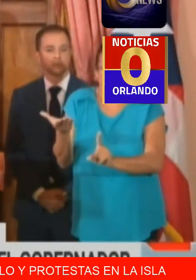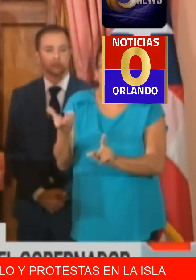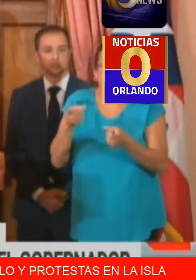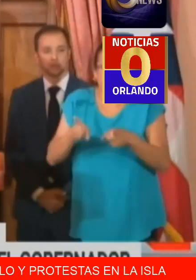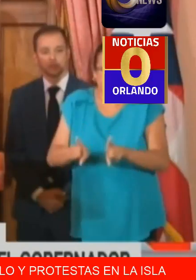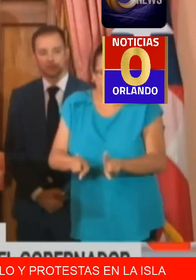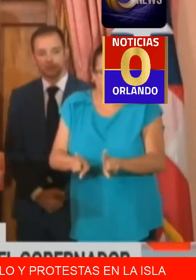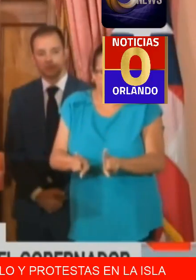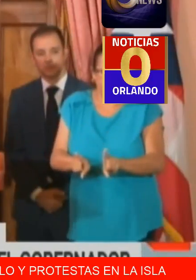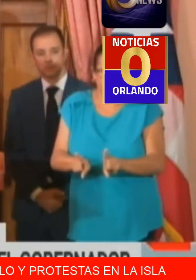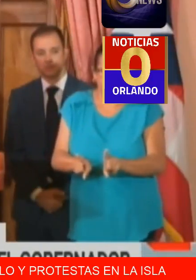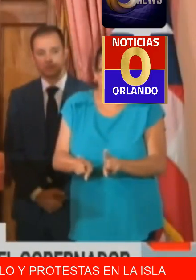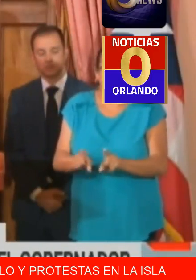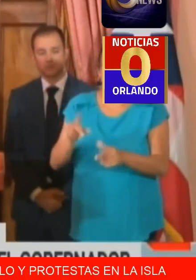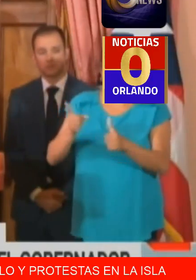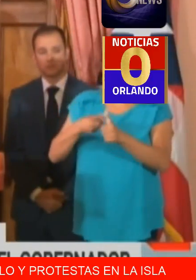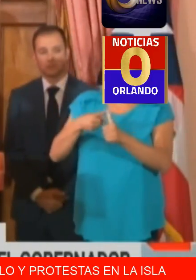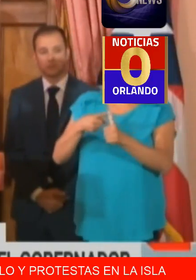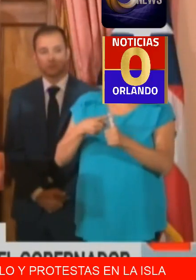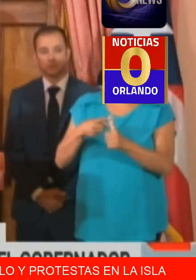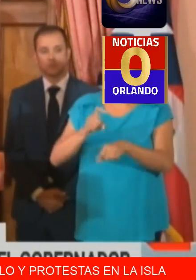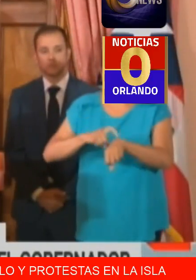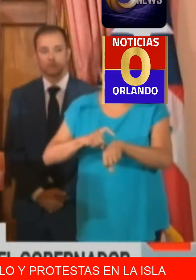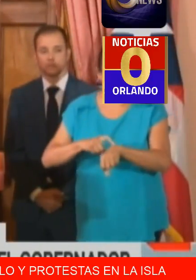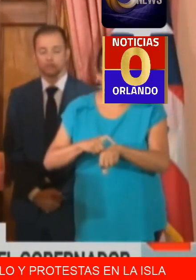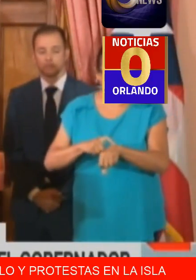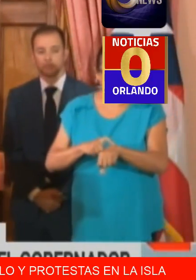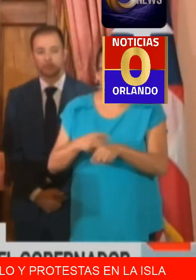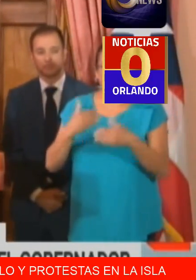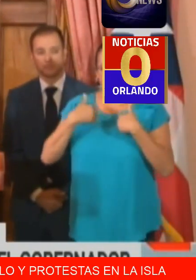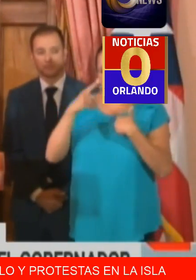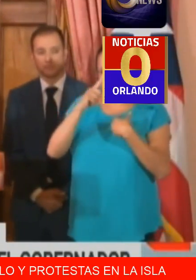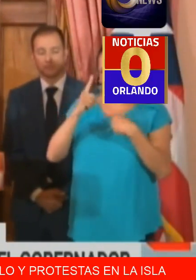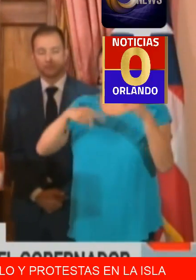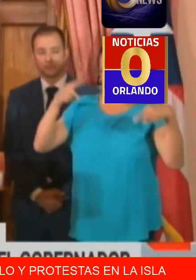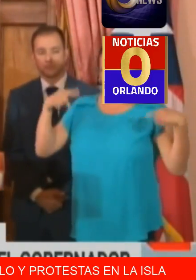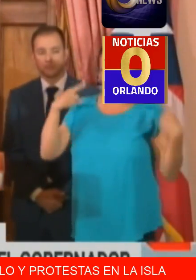hora. Sí, saludo, gobernador. Saludos. Tengo varias preguntas.